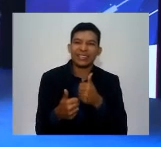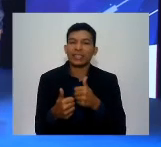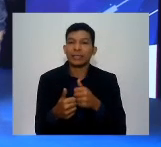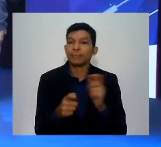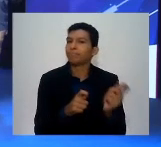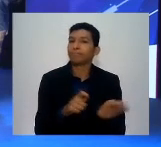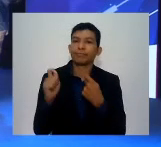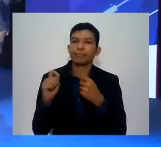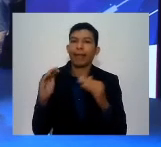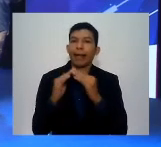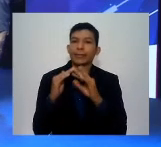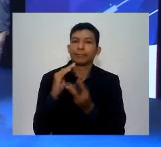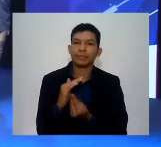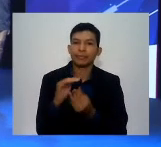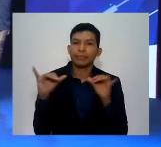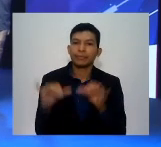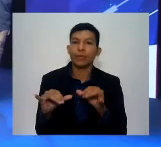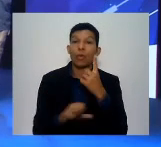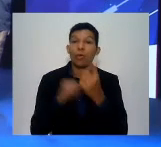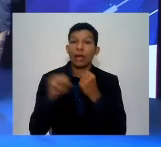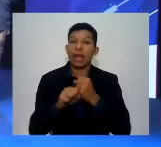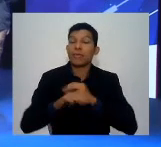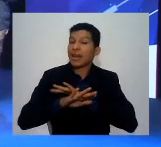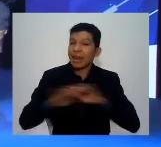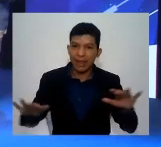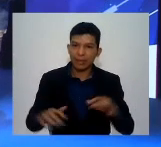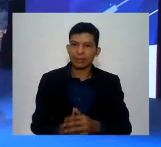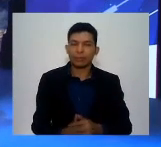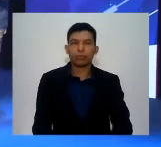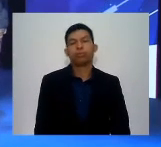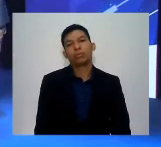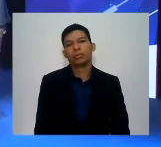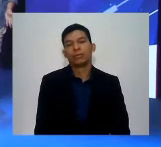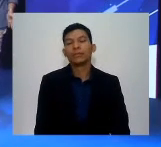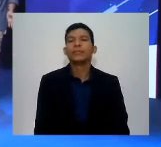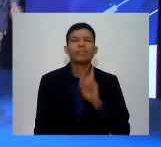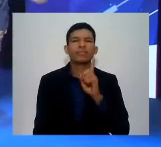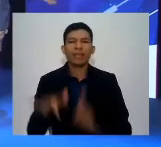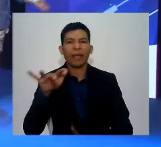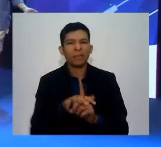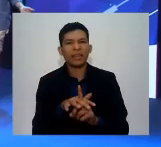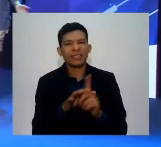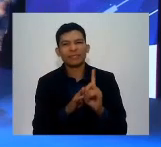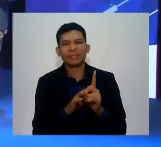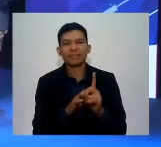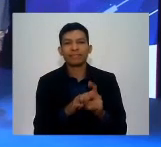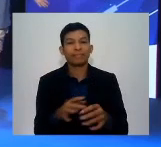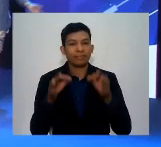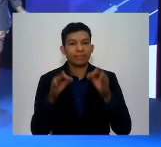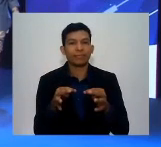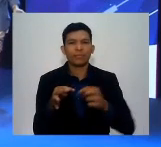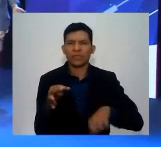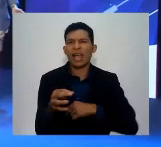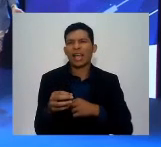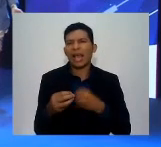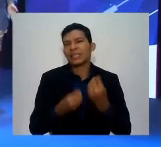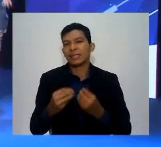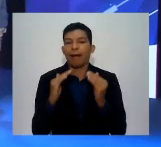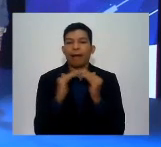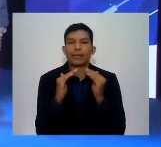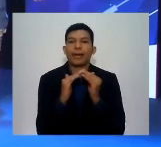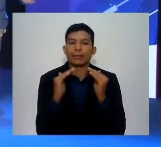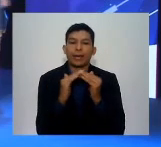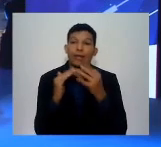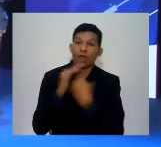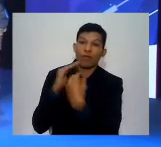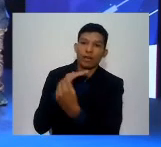hace 150 años la gente se moría a los 35 años, a los 40 años. No le importaba estar fit a los 50 años porque no llegaba a los 50 años. Hoy en